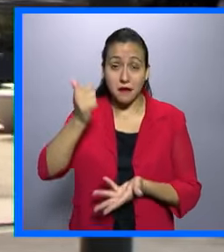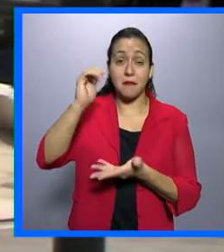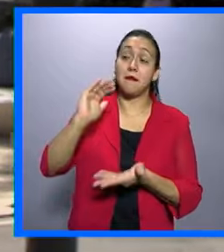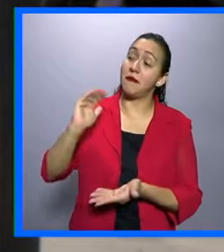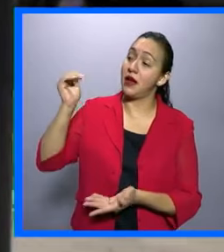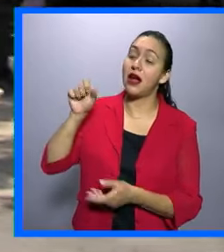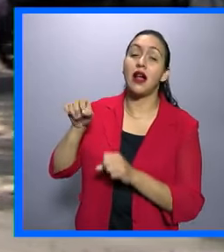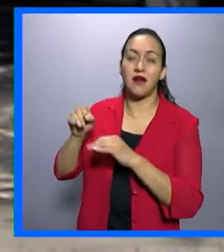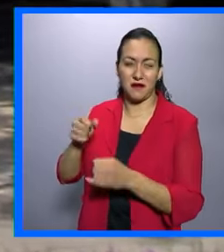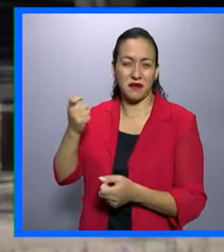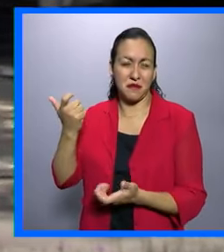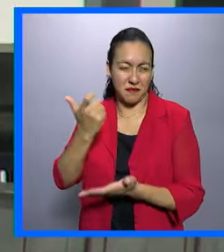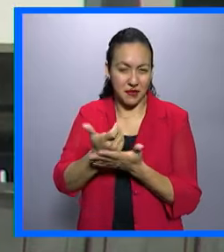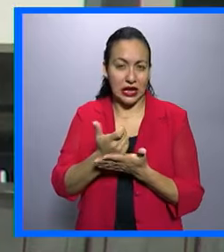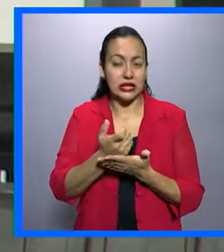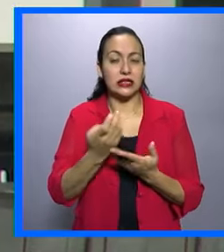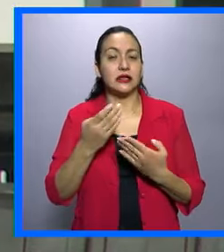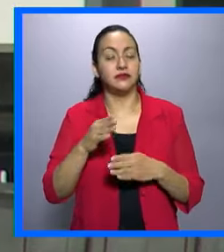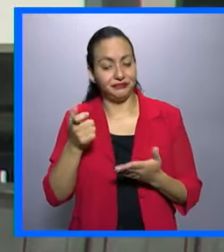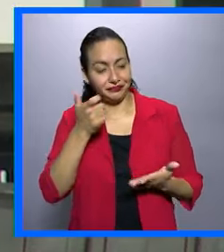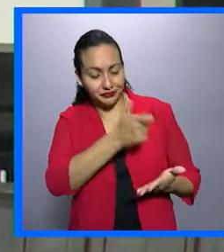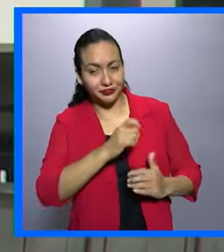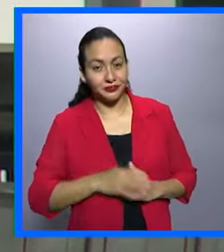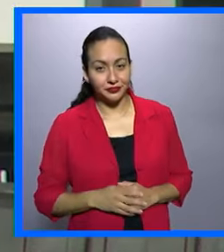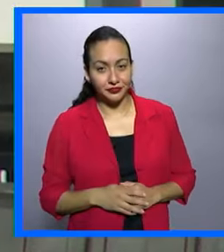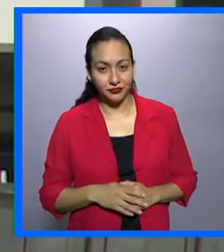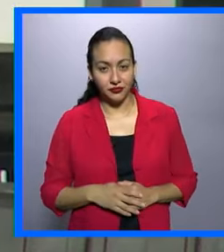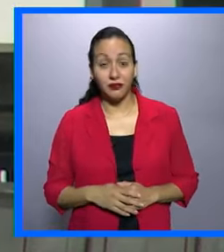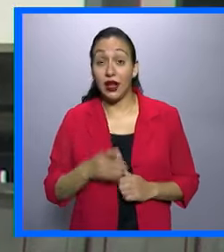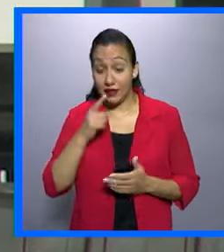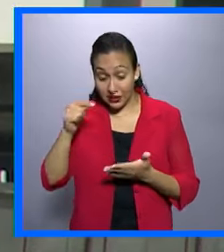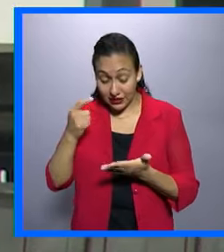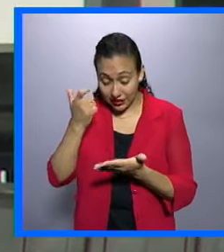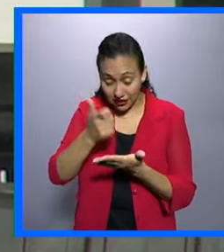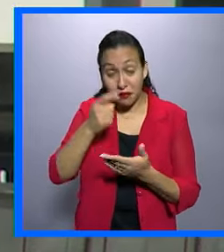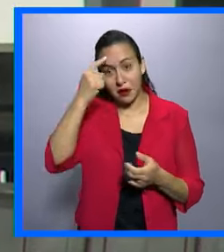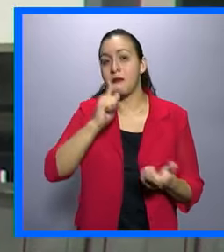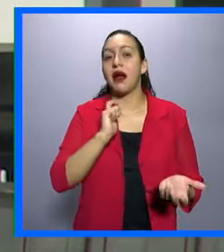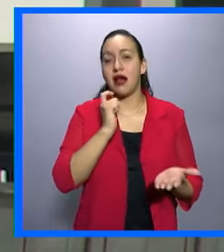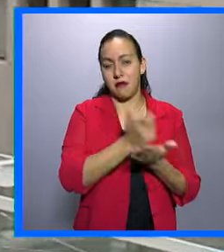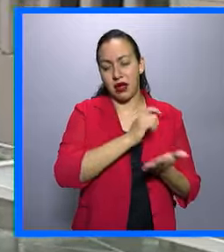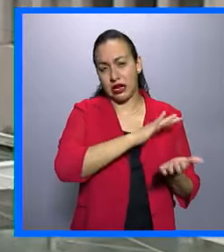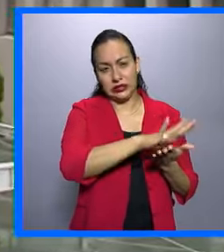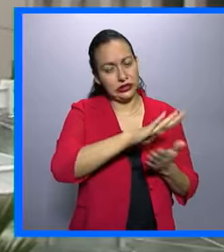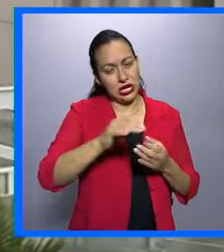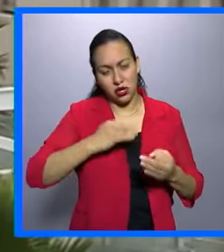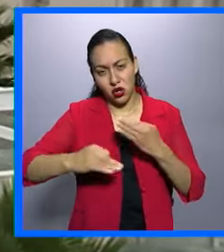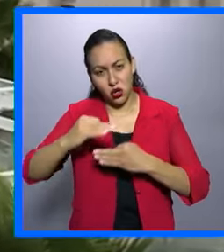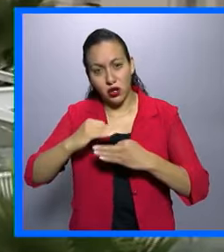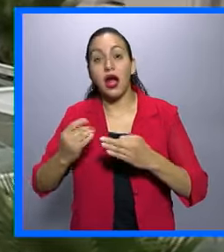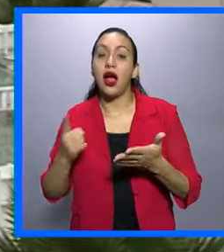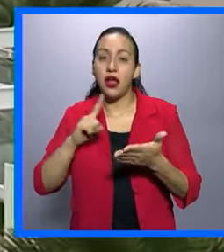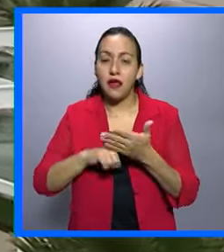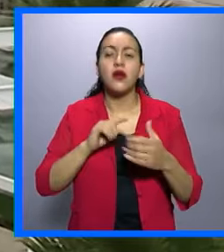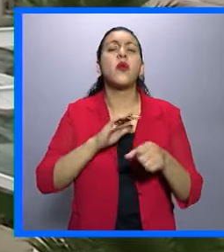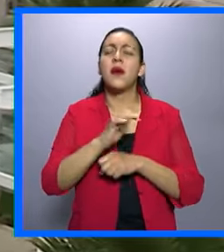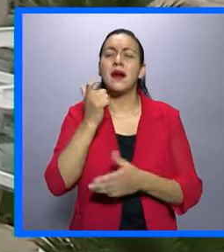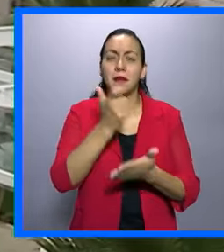la Secretaría de Hacienda. El Pleno destacó que en el pago de liquidaciones pendientes se incluirán las